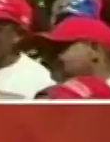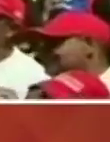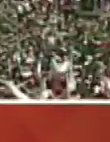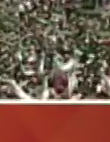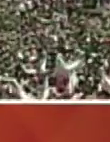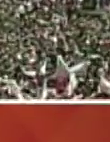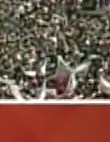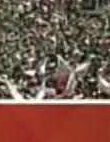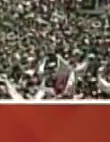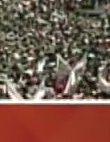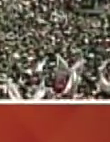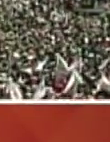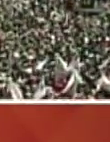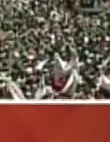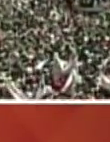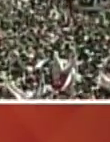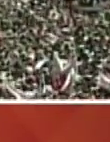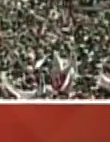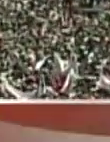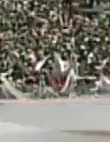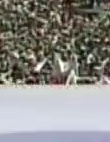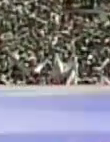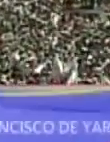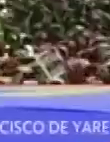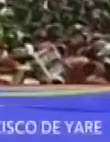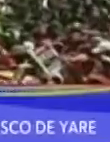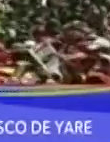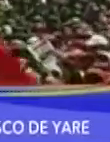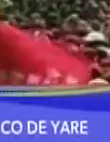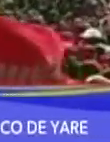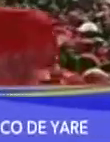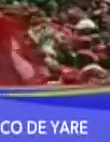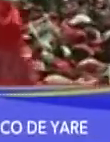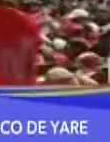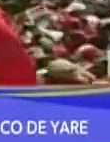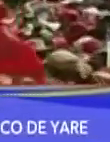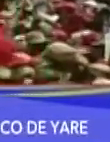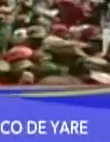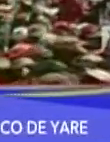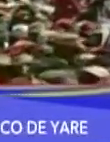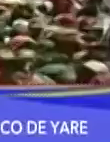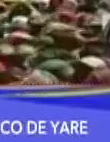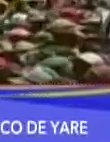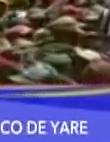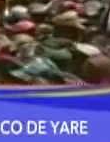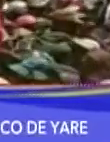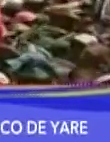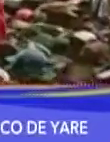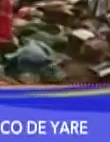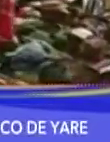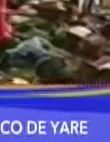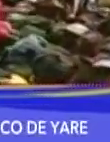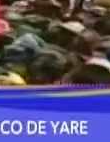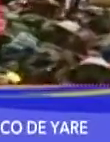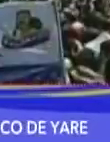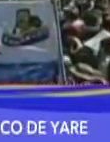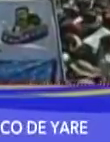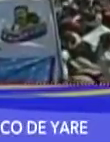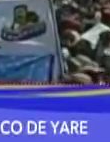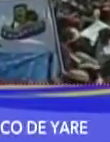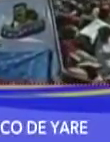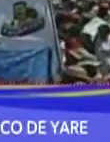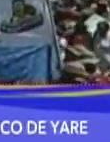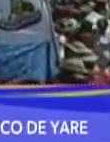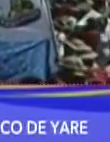Angostura. Ahí estuvo el compañero Diosdado Cabello Rondón. Yo quiero pedir un aplauso a Diosdado Cabello Rondón, al gobernador